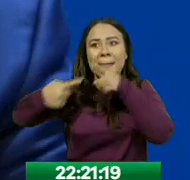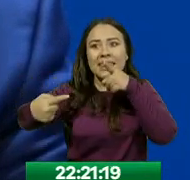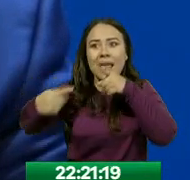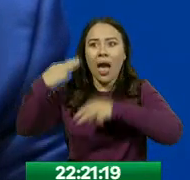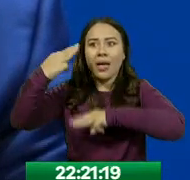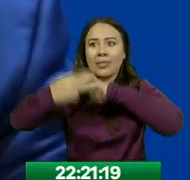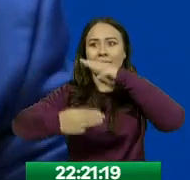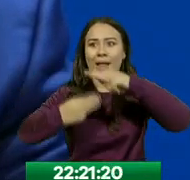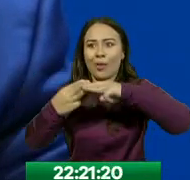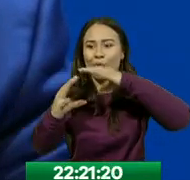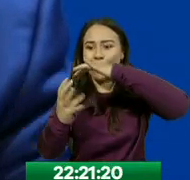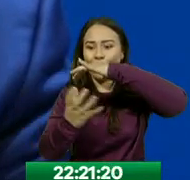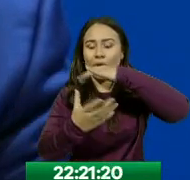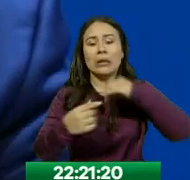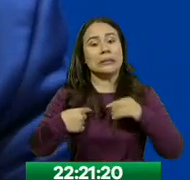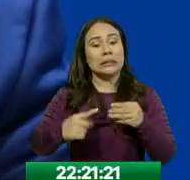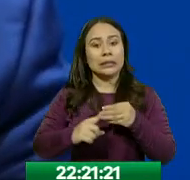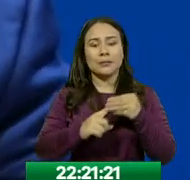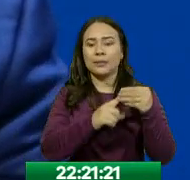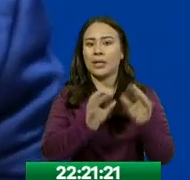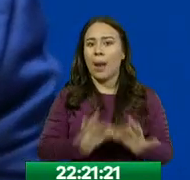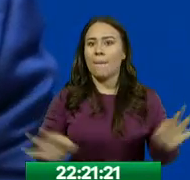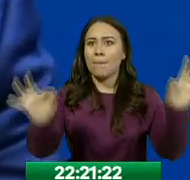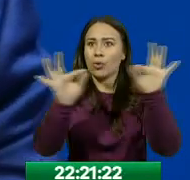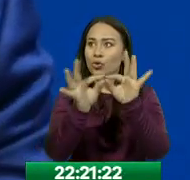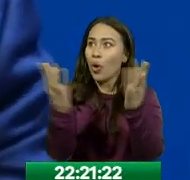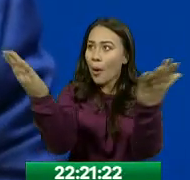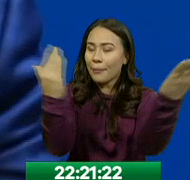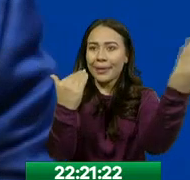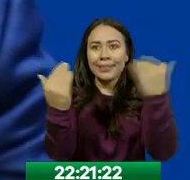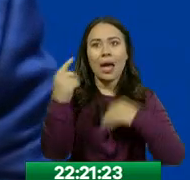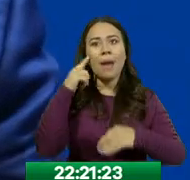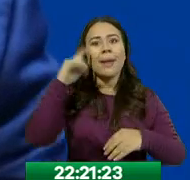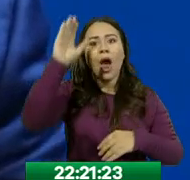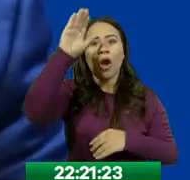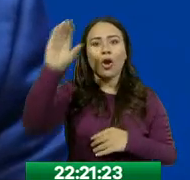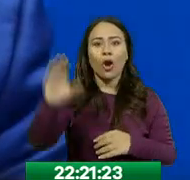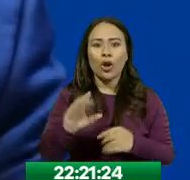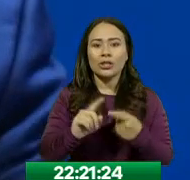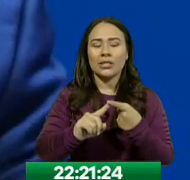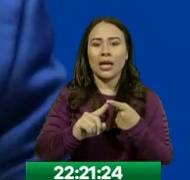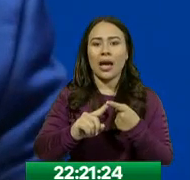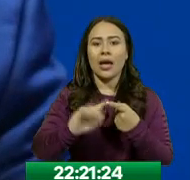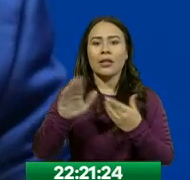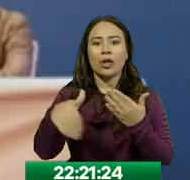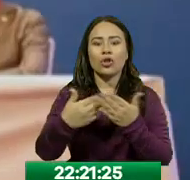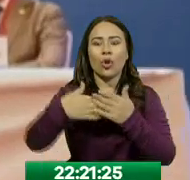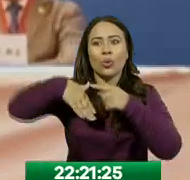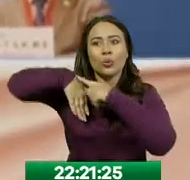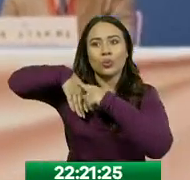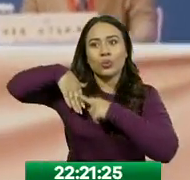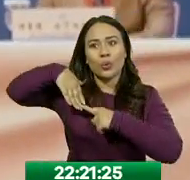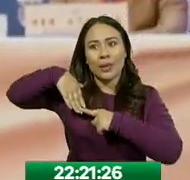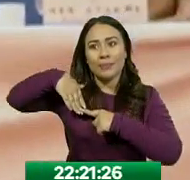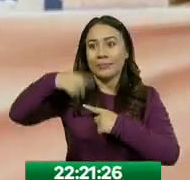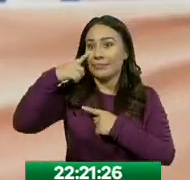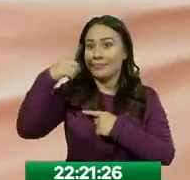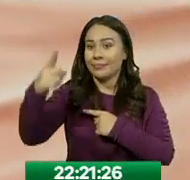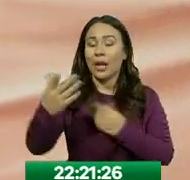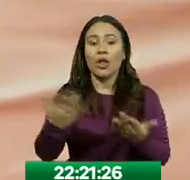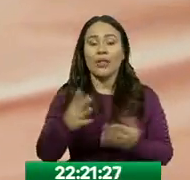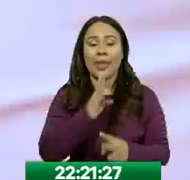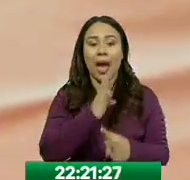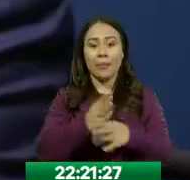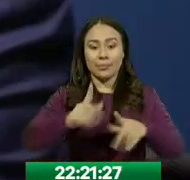brinda una ventaja competitiva, fundamental y determinante en la costa del Pacífico sudamericana. Durante su intervención, el